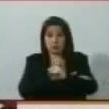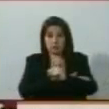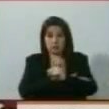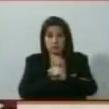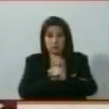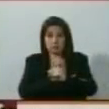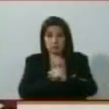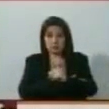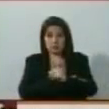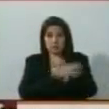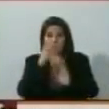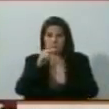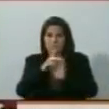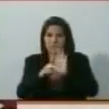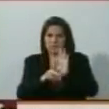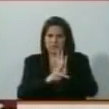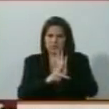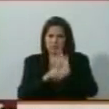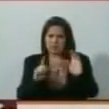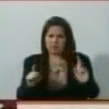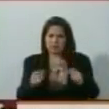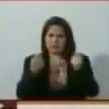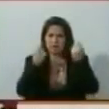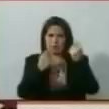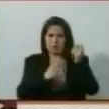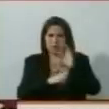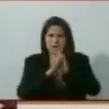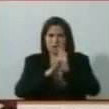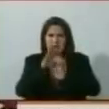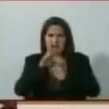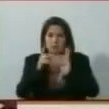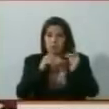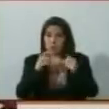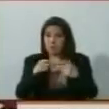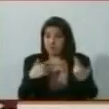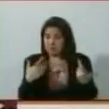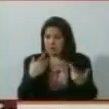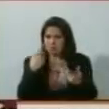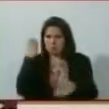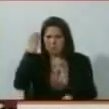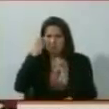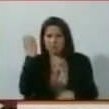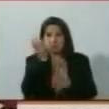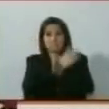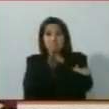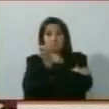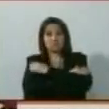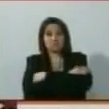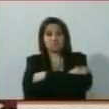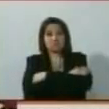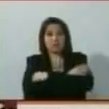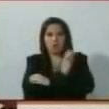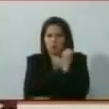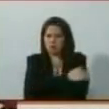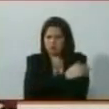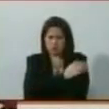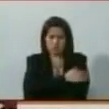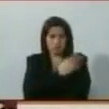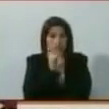lanzamos un programa de recuperación, crecimiento y prosperidad. ¿Y usted cree que se van a quedar ellos con los brazos cruzados? No lo van a